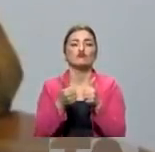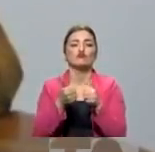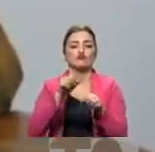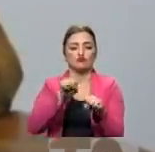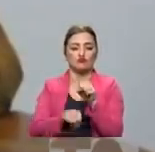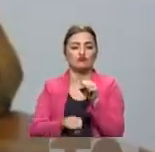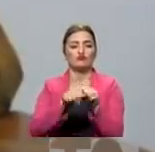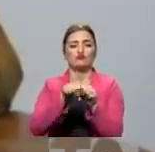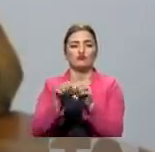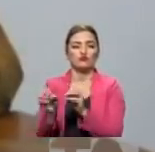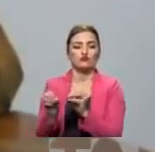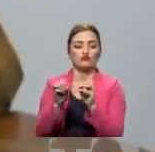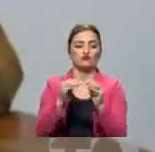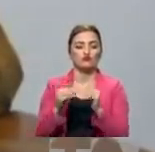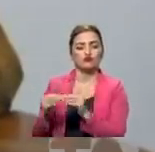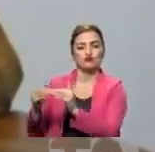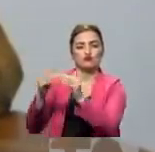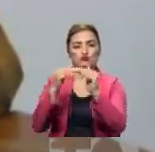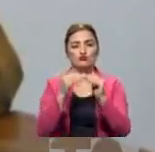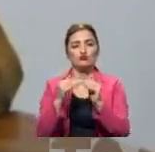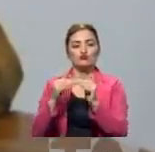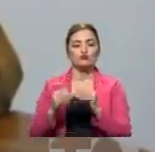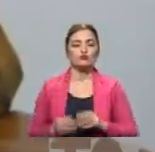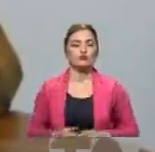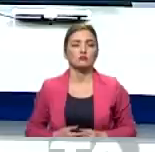destruir el ordenamiento democrático.